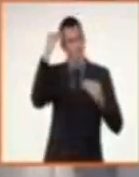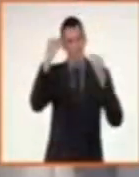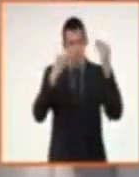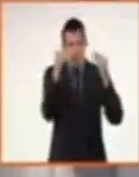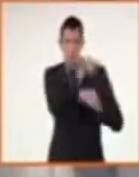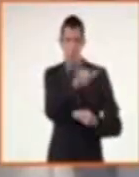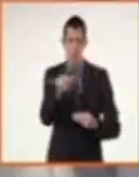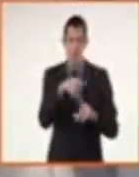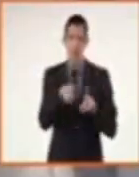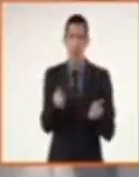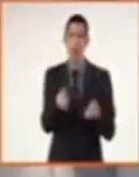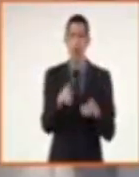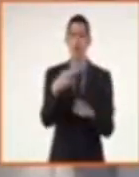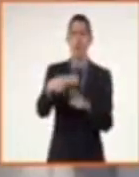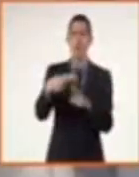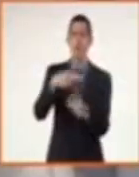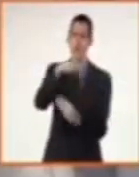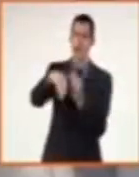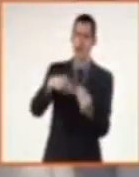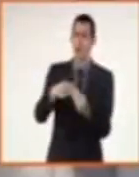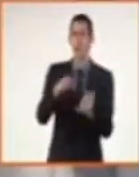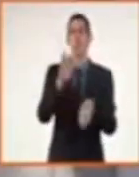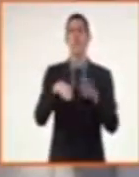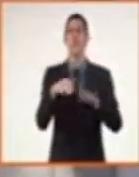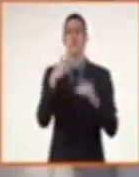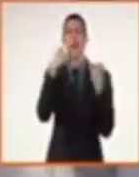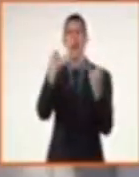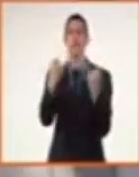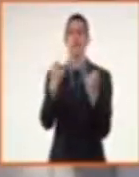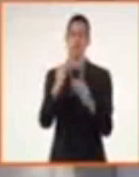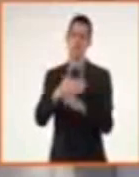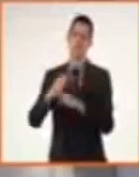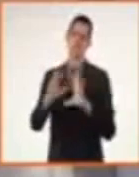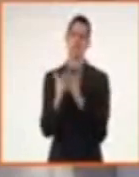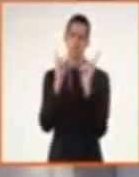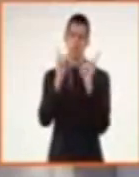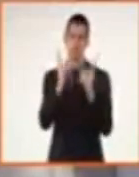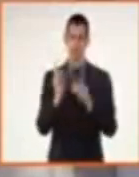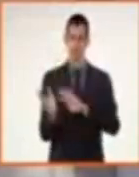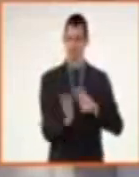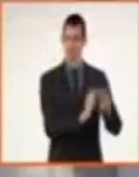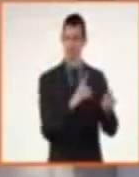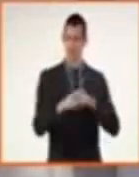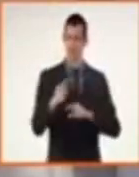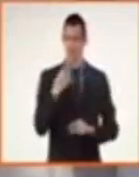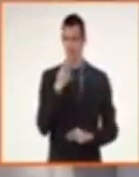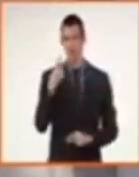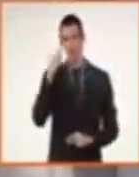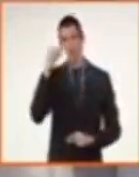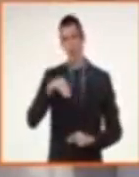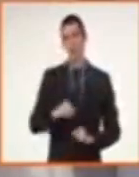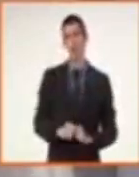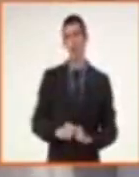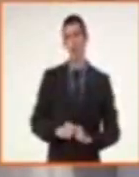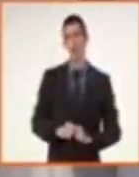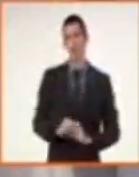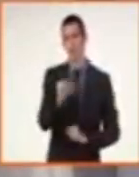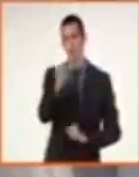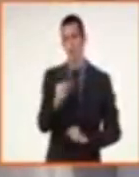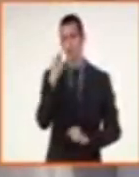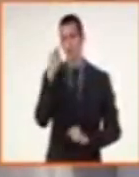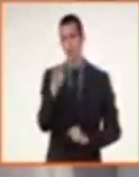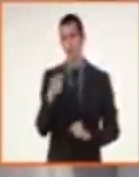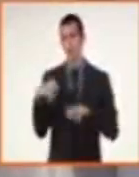anotaba Legañoa, el asunto del conocimiento con que la gente fue a las elecciones, que lo muestra eso, lo muestra el que